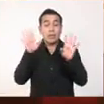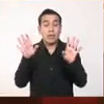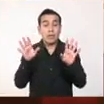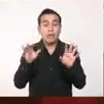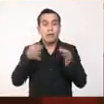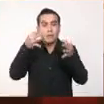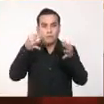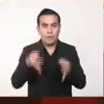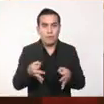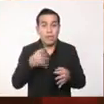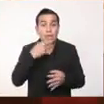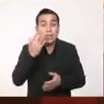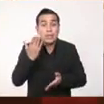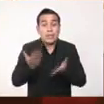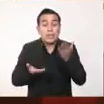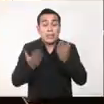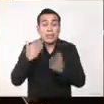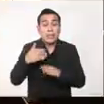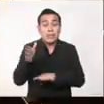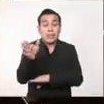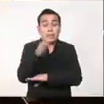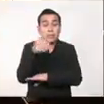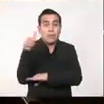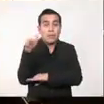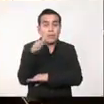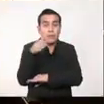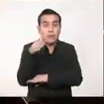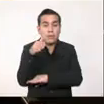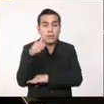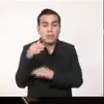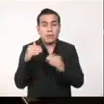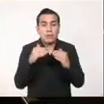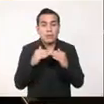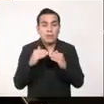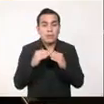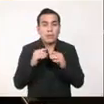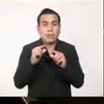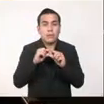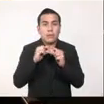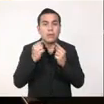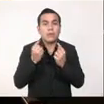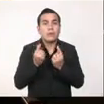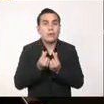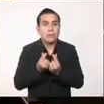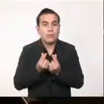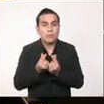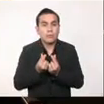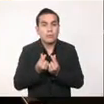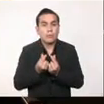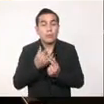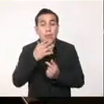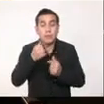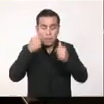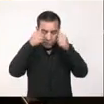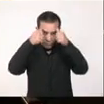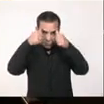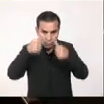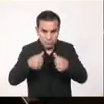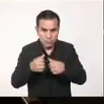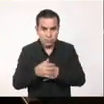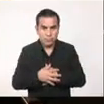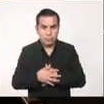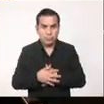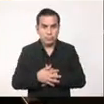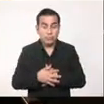oficial. Tal vez como embajadores nos encontraremos también con un grupo que no está completamente de acuerdo con